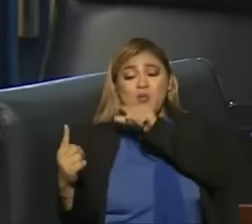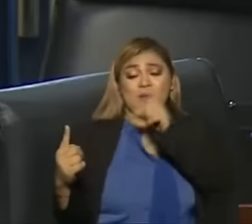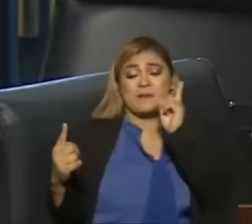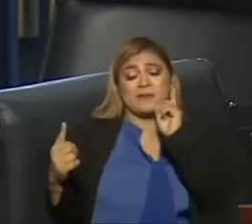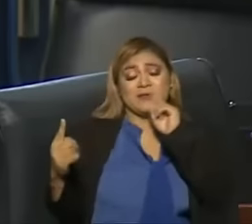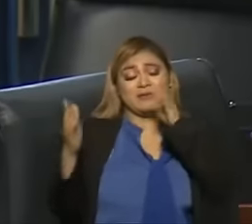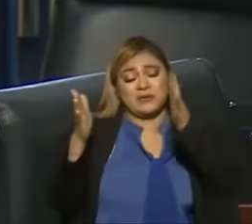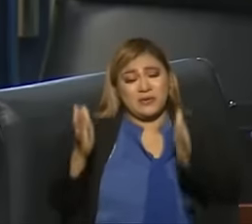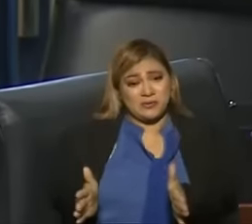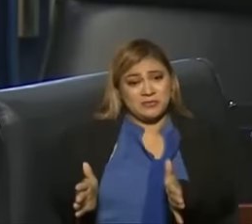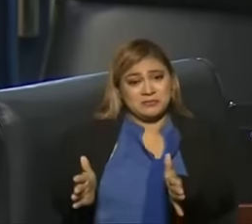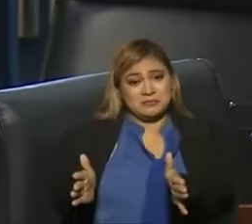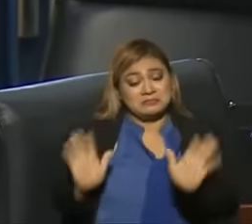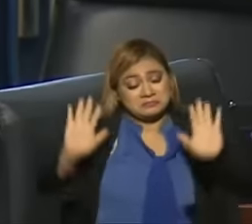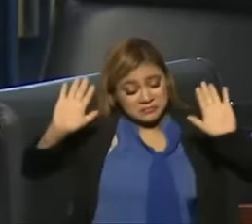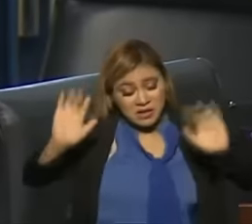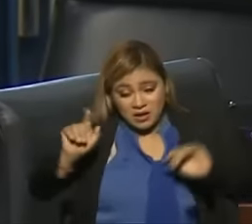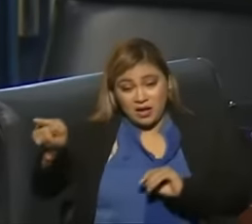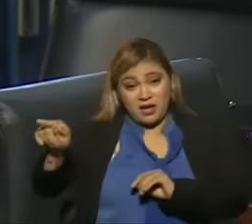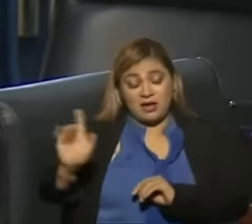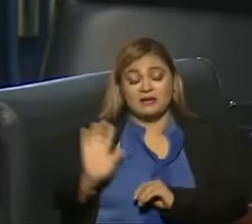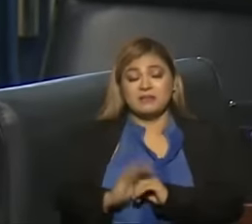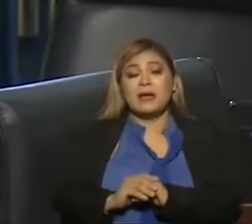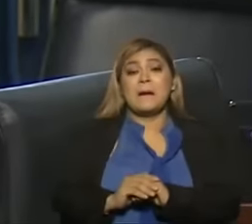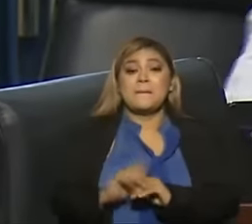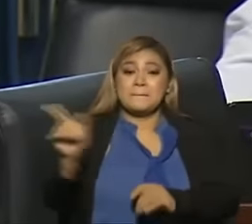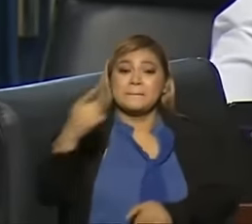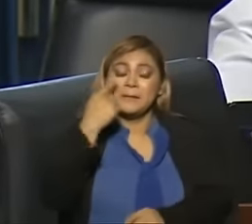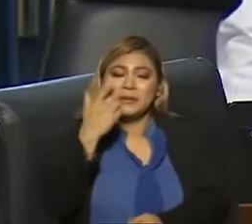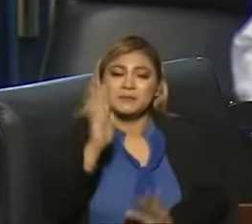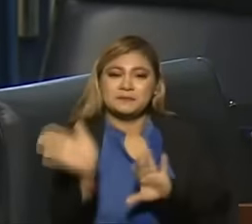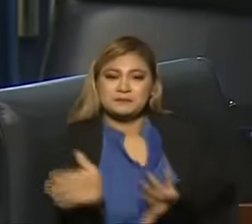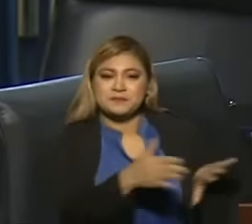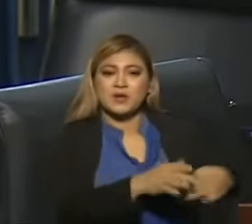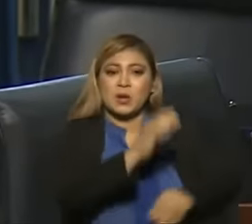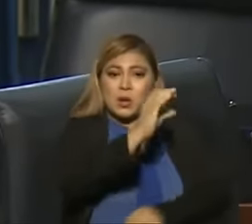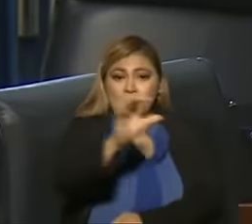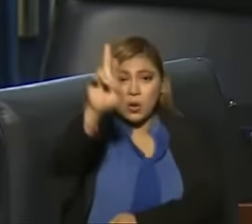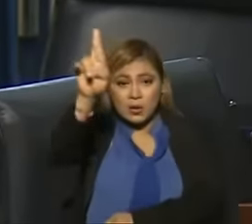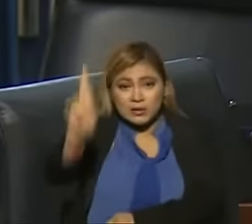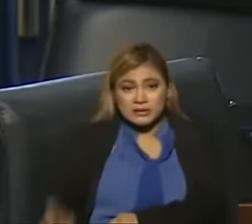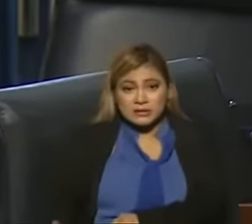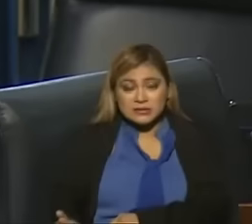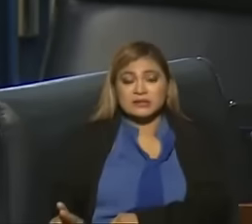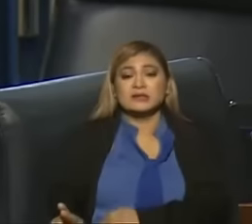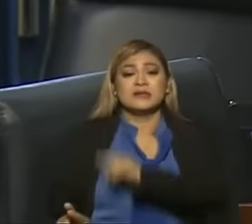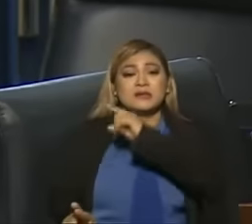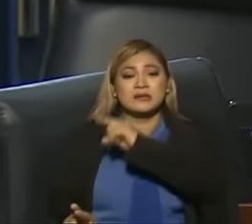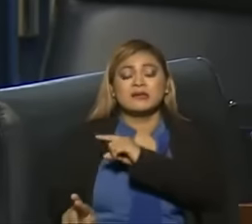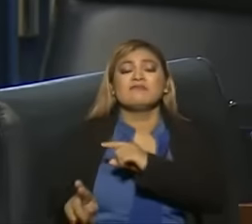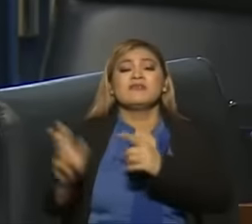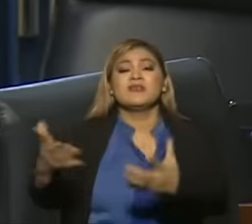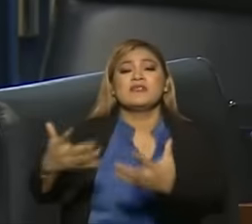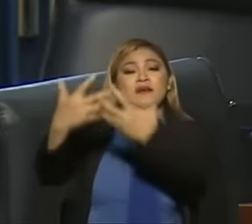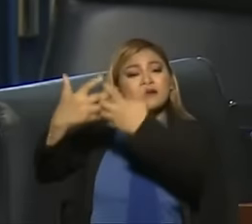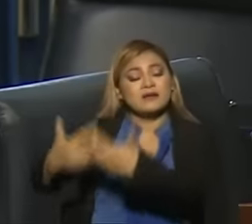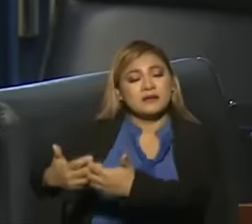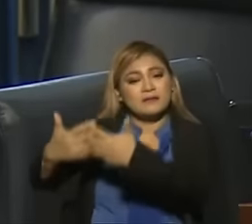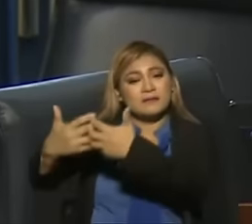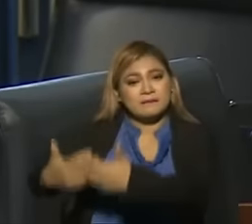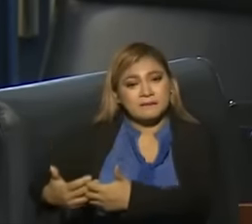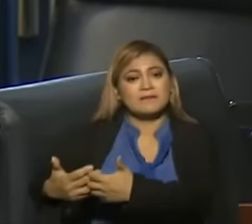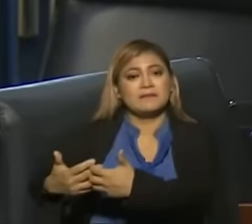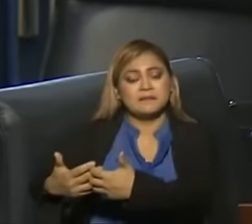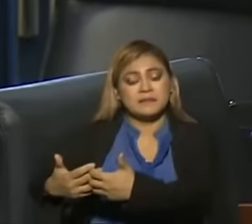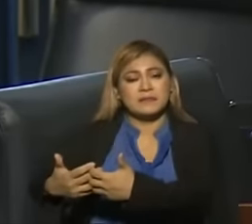bueno, así es él. Sin embargo, Costa Rica declaró una moratoria minera en todo su territorio. La empresa demandó al país ante el